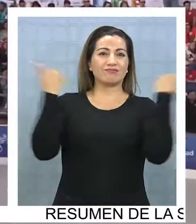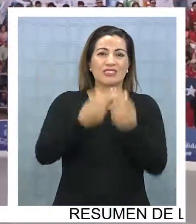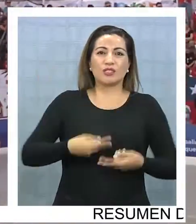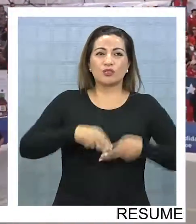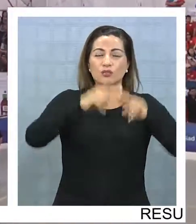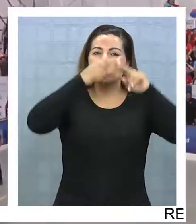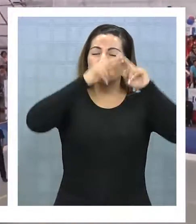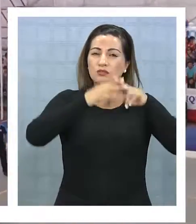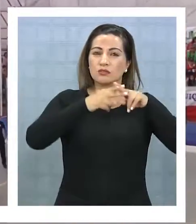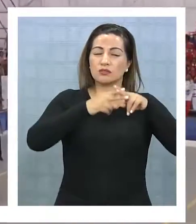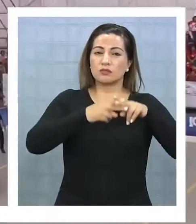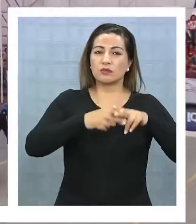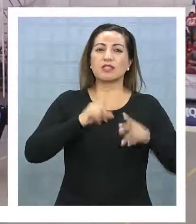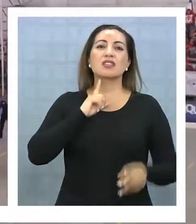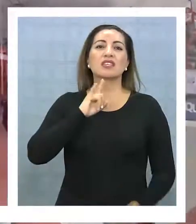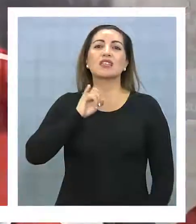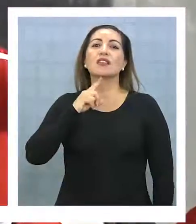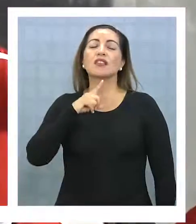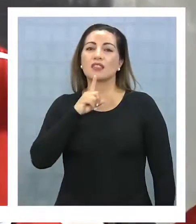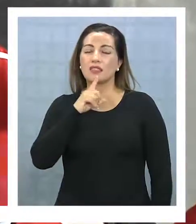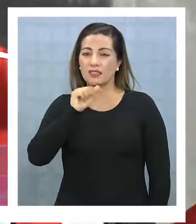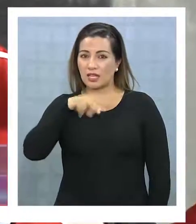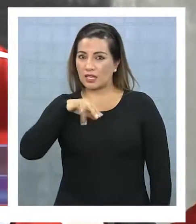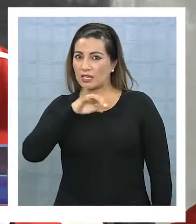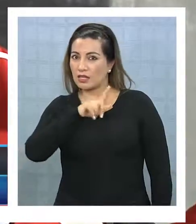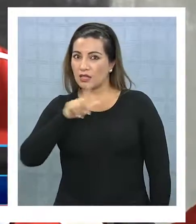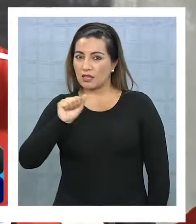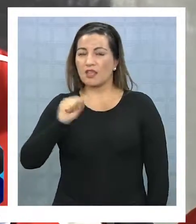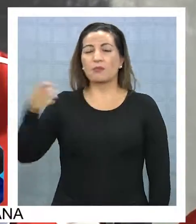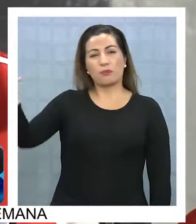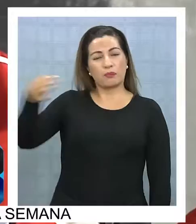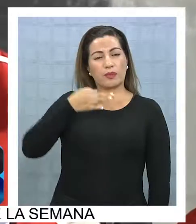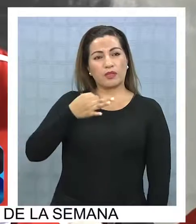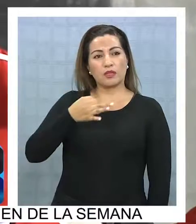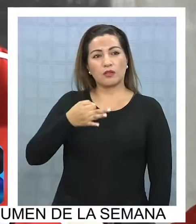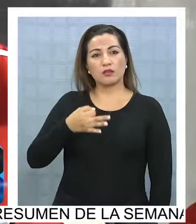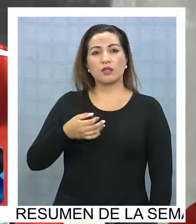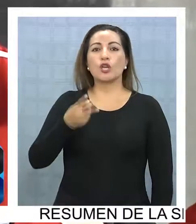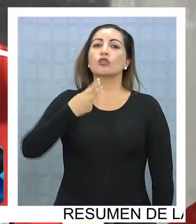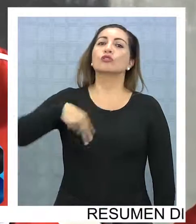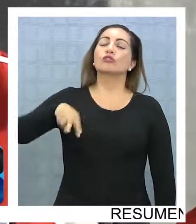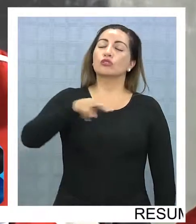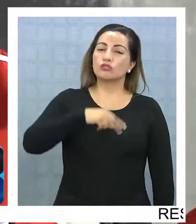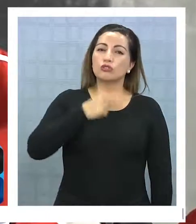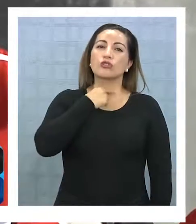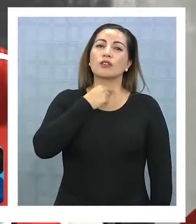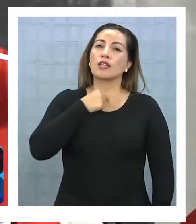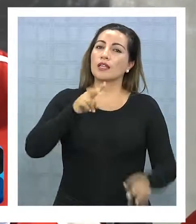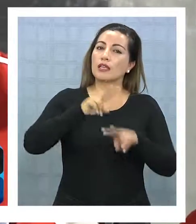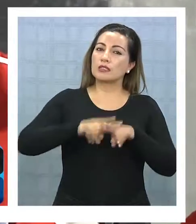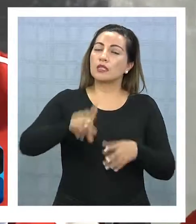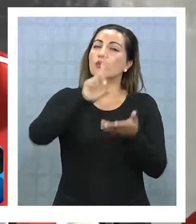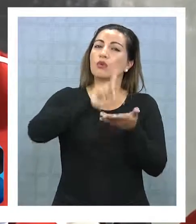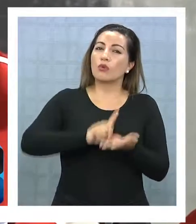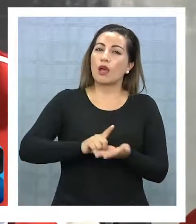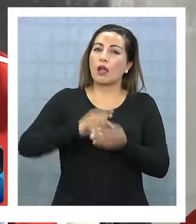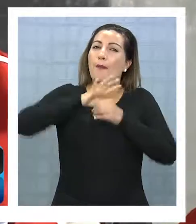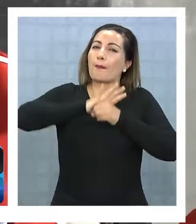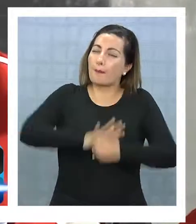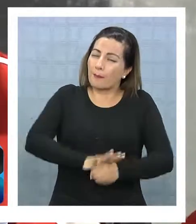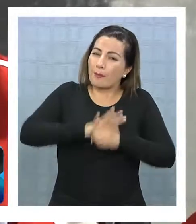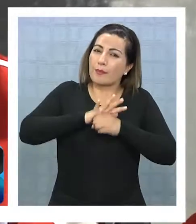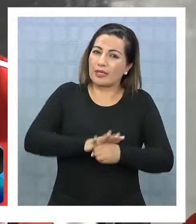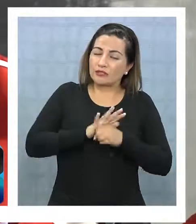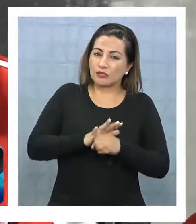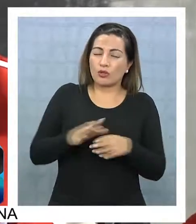del evento, Quintanilla respondió. Yo creo que, en cierto modo, cada uno va tratando de marcar territorio y poniendo presión a la organización,